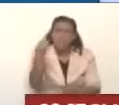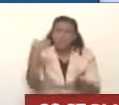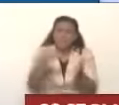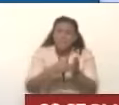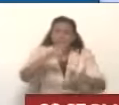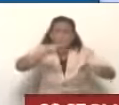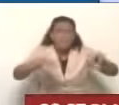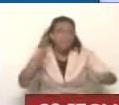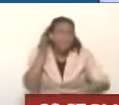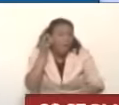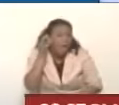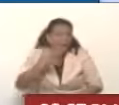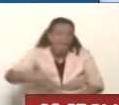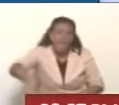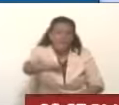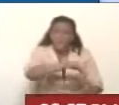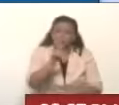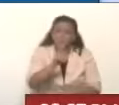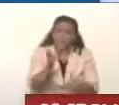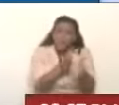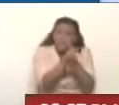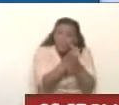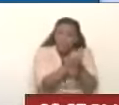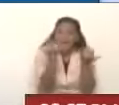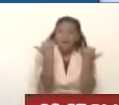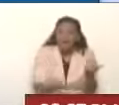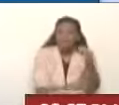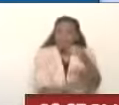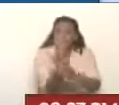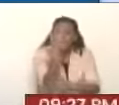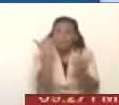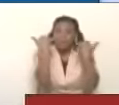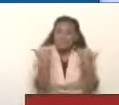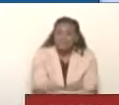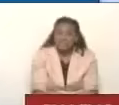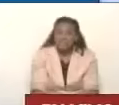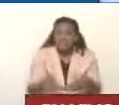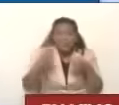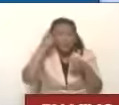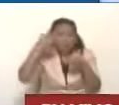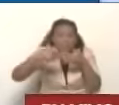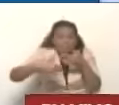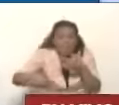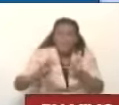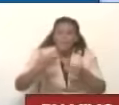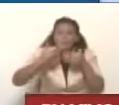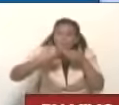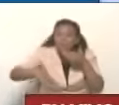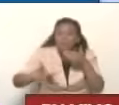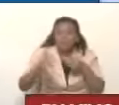40.000 mujeres, 40.000 emprendimientos ahora en mayo, en unos días.